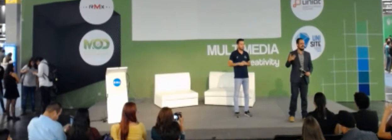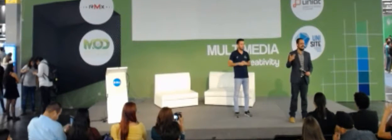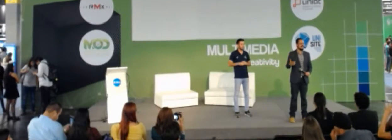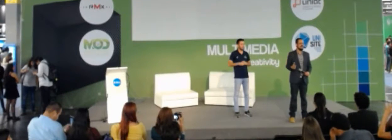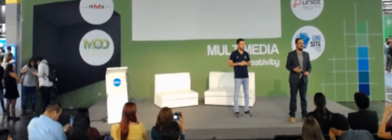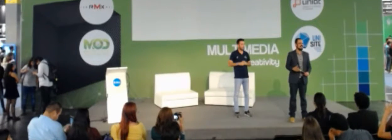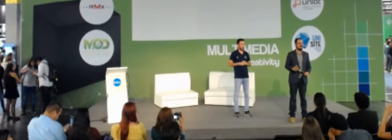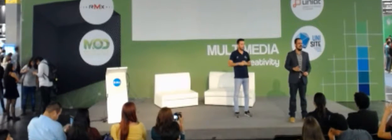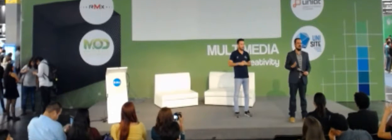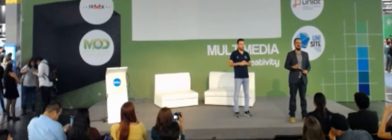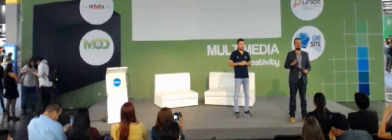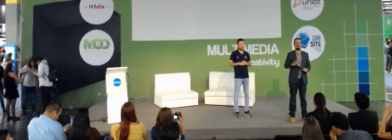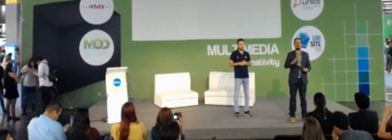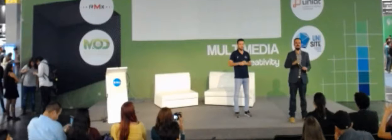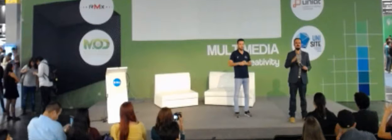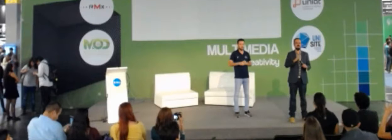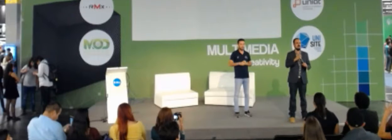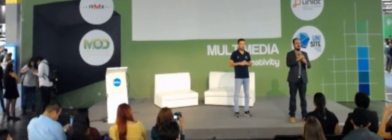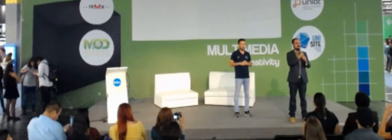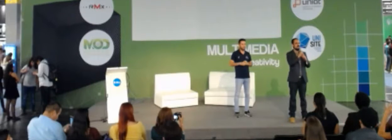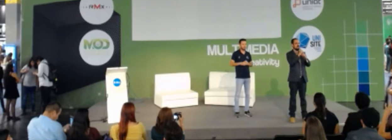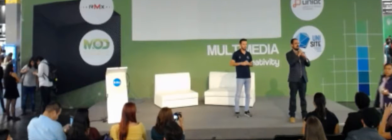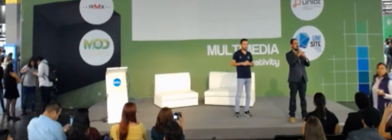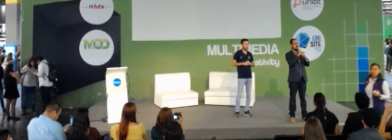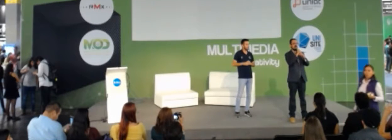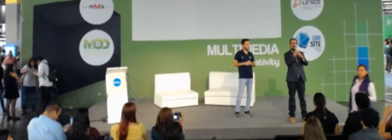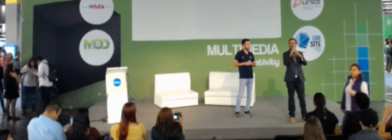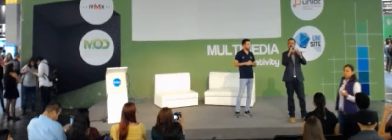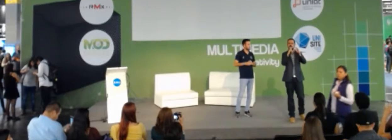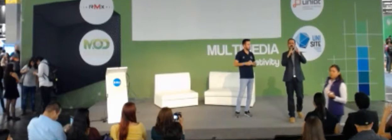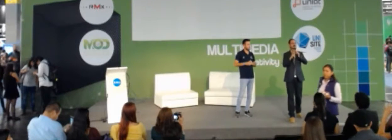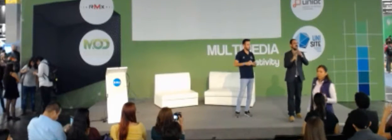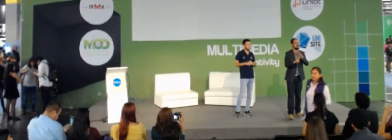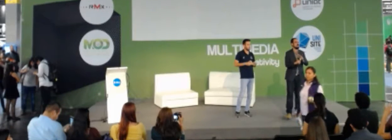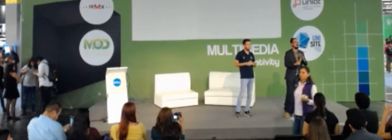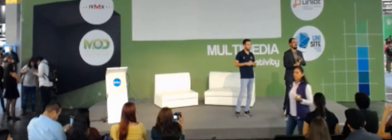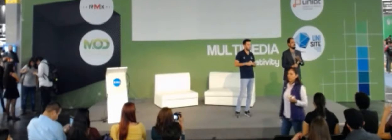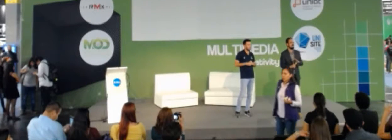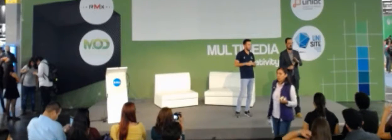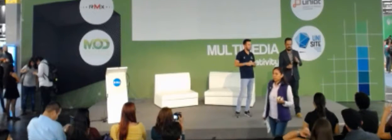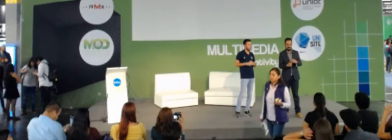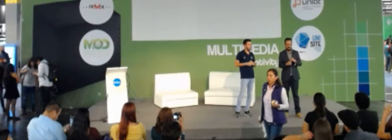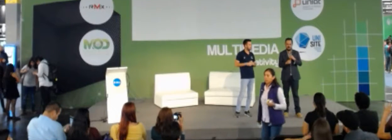así? ¿No? ¿Podemos cambiar audio, por favor?